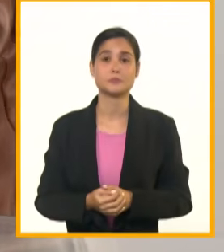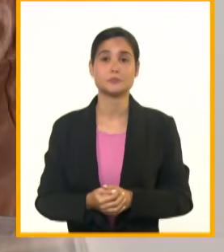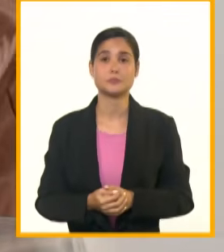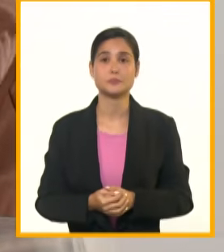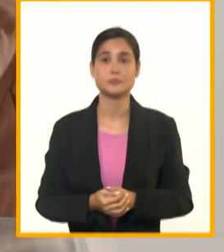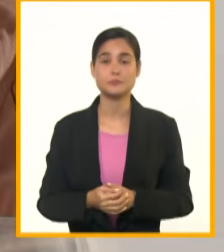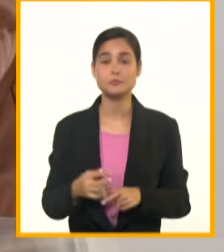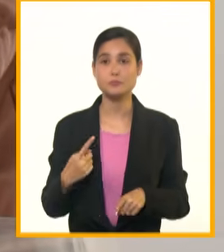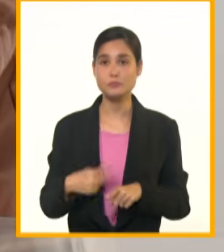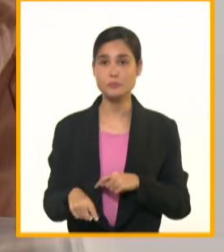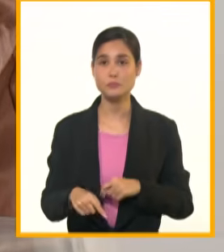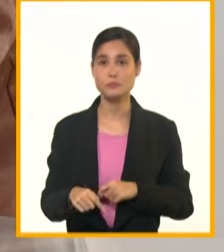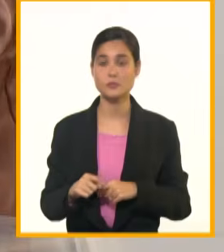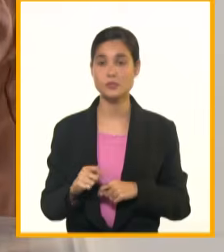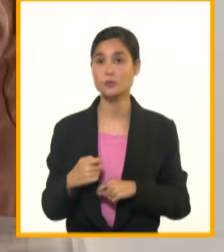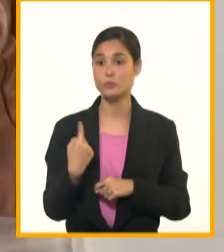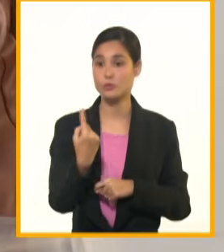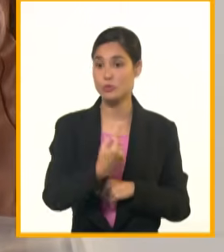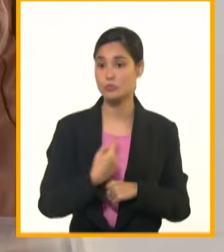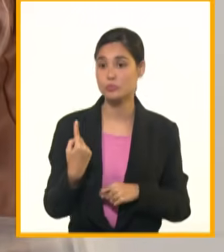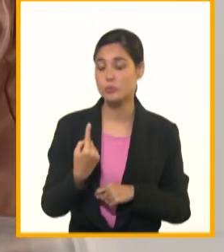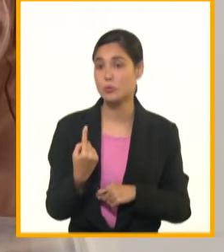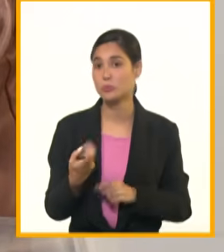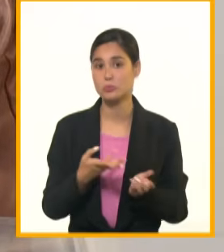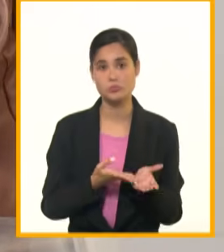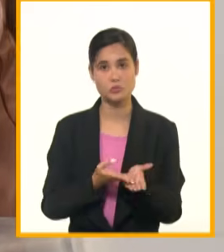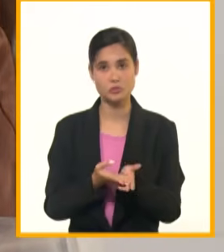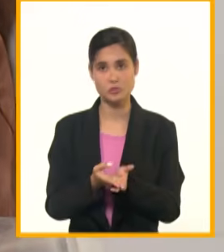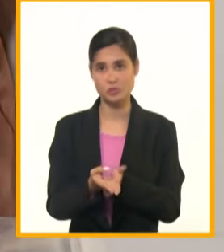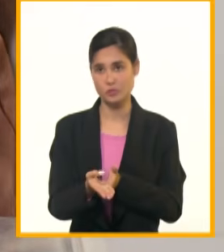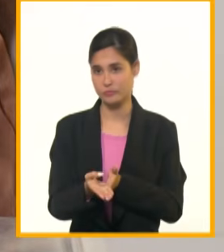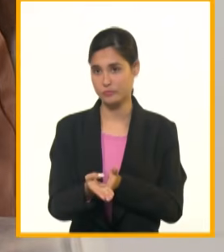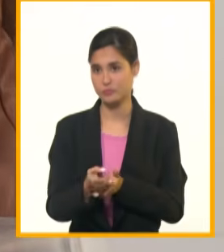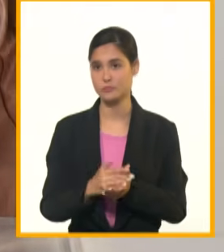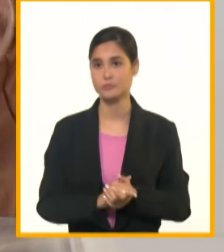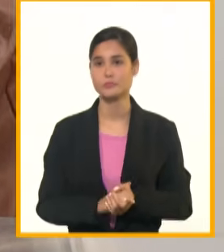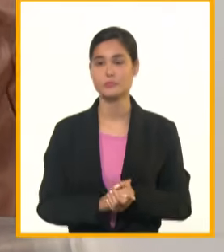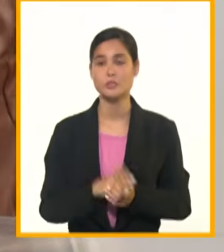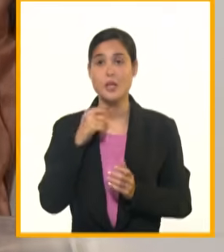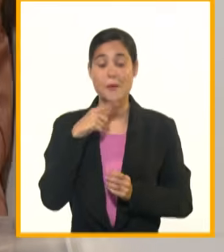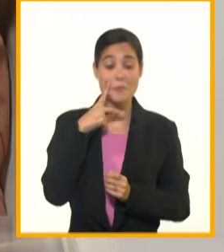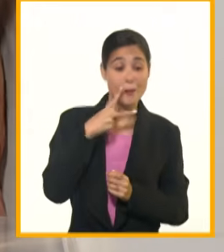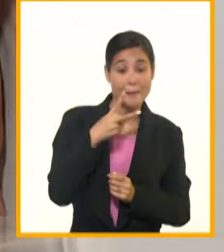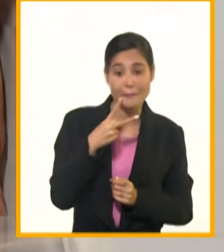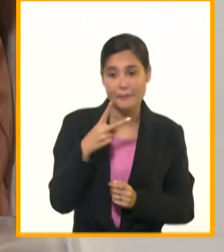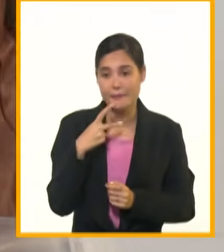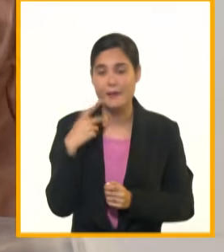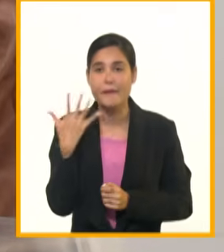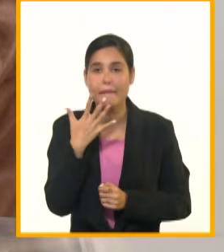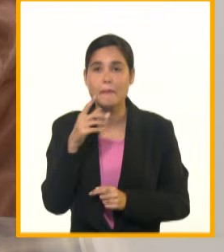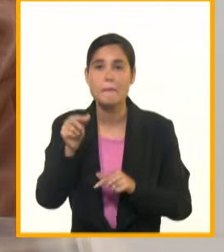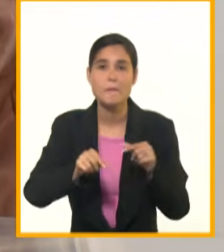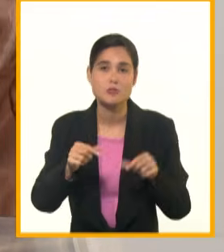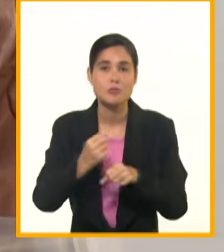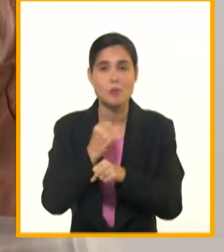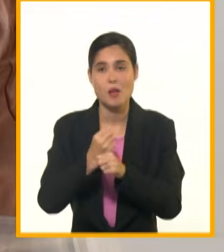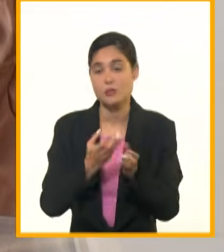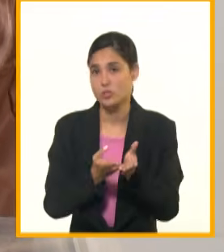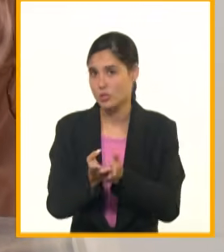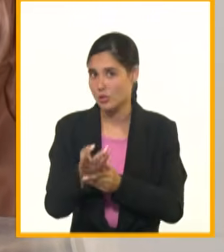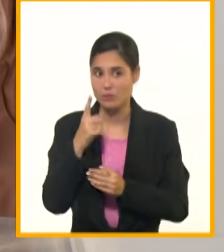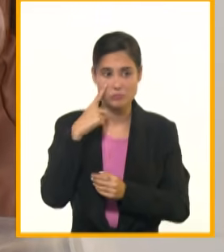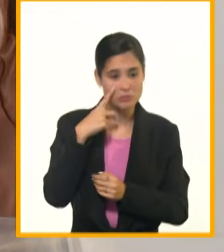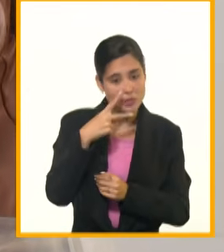que seguir haciendo. Nosotros vamos a priorizar la atención a los productores agropecuarios y la captación de los